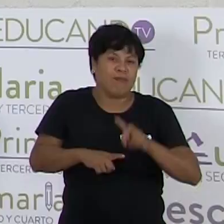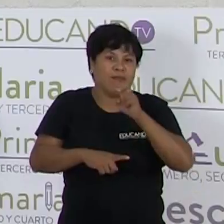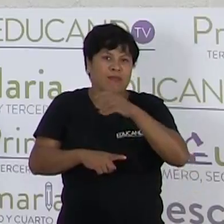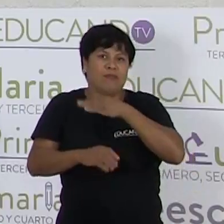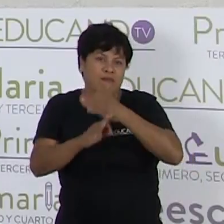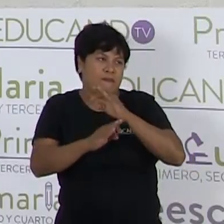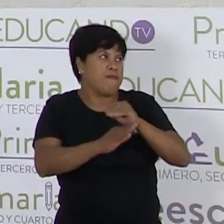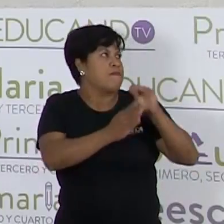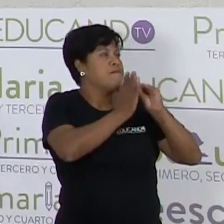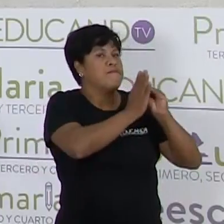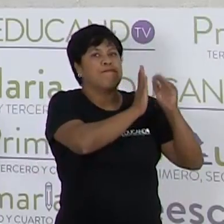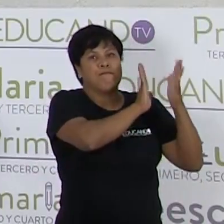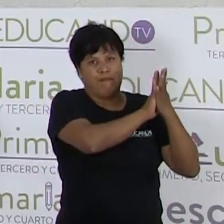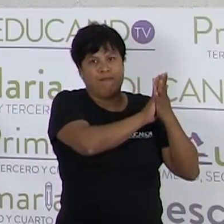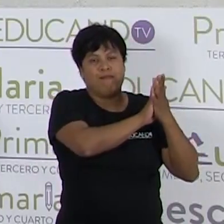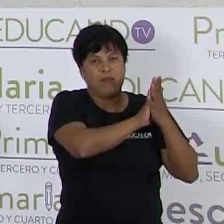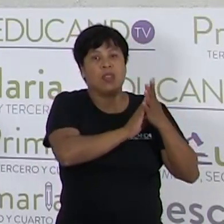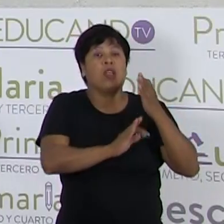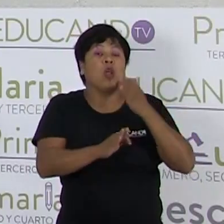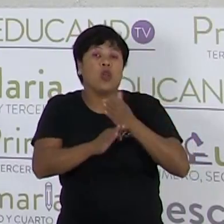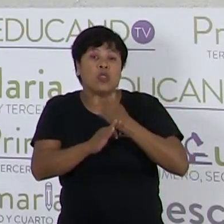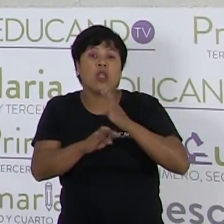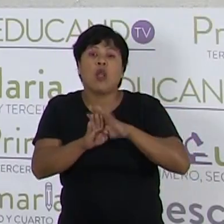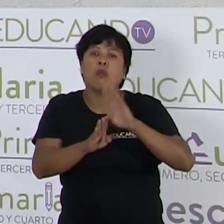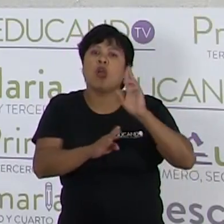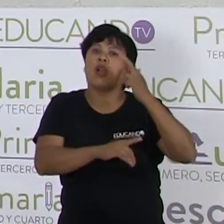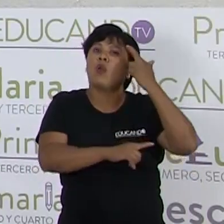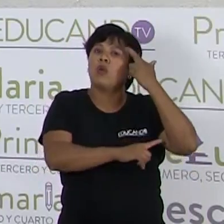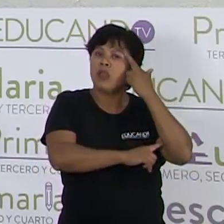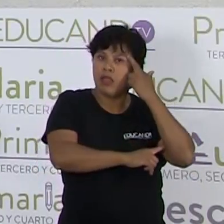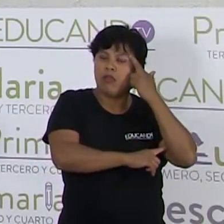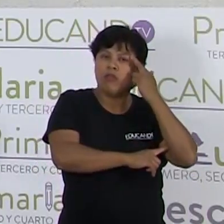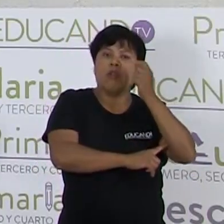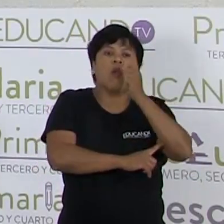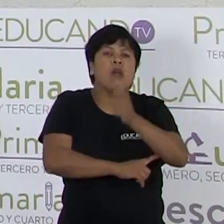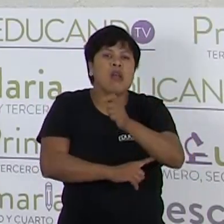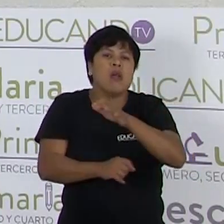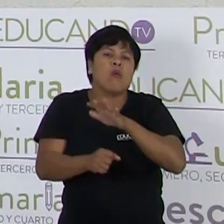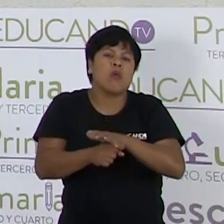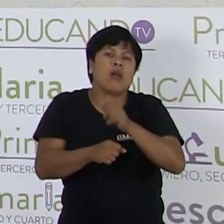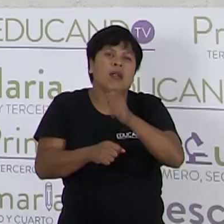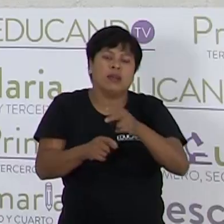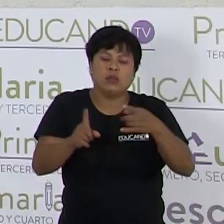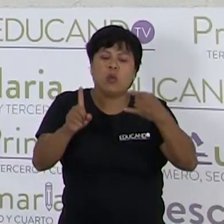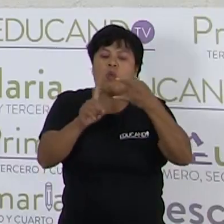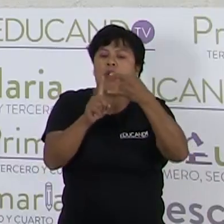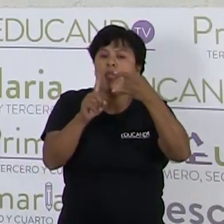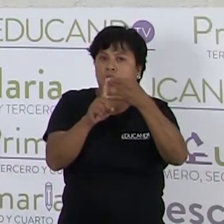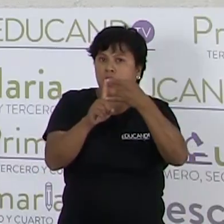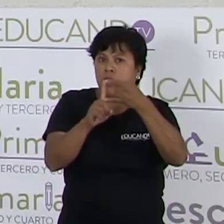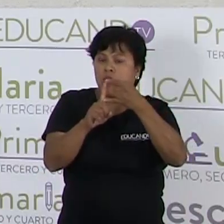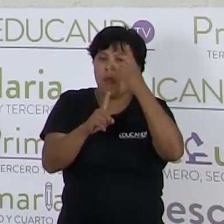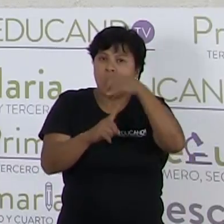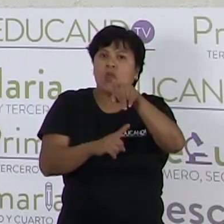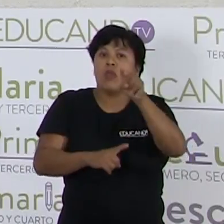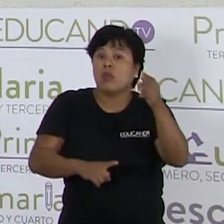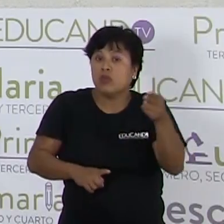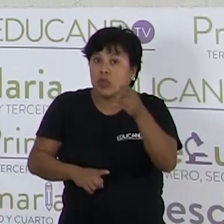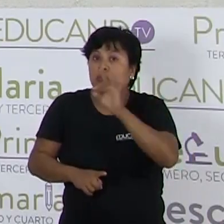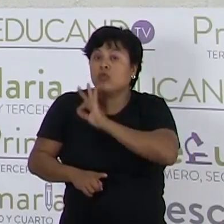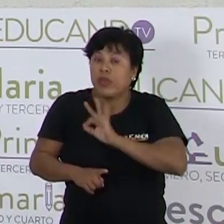acá. Estamos haciendo un poquito un recordatorio de cuáles son los cuadriláteros para que después los